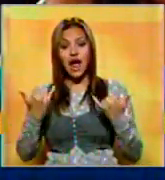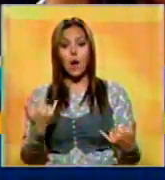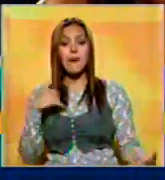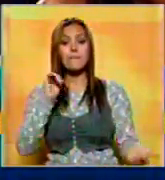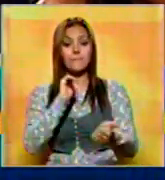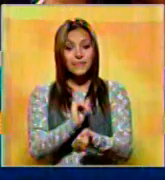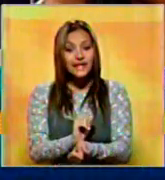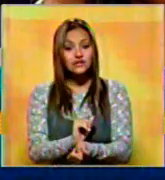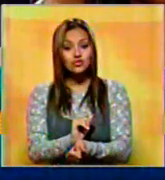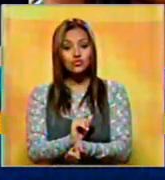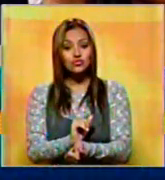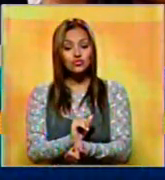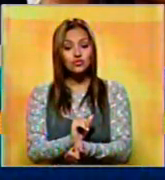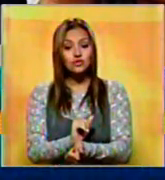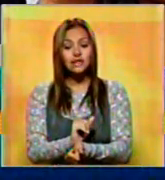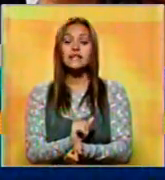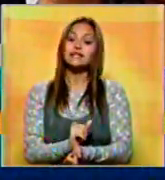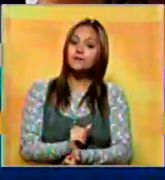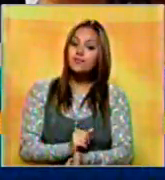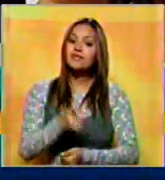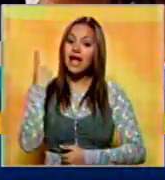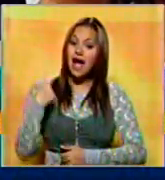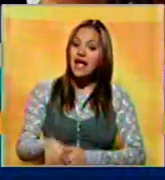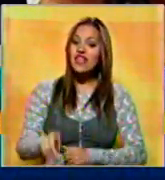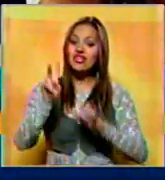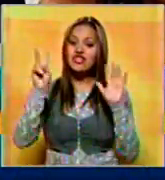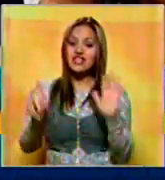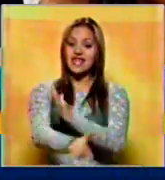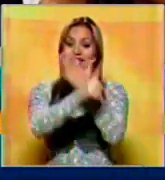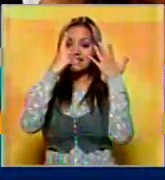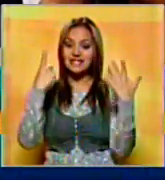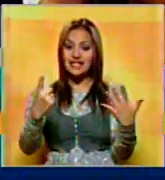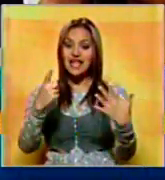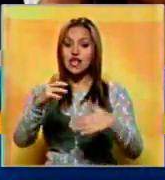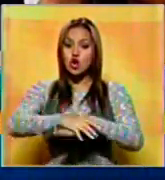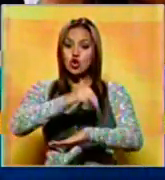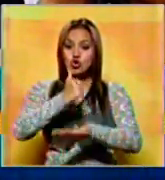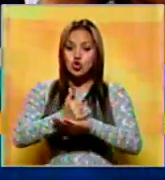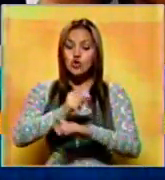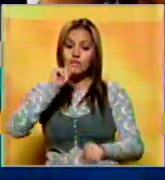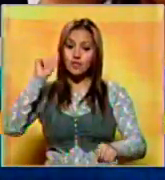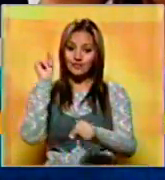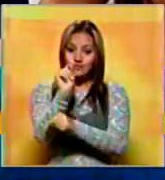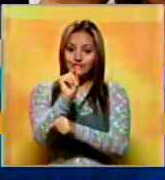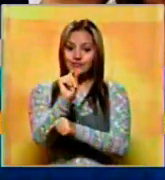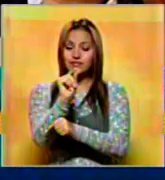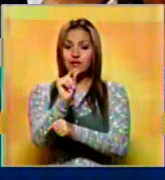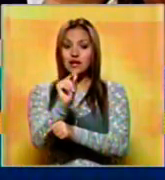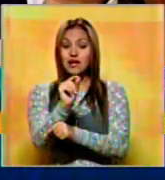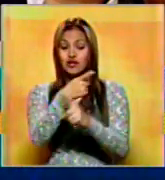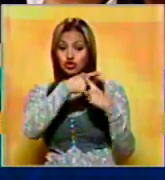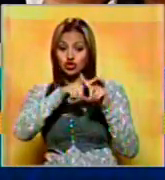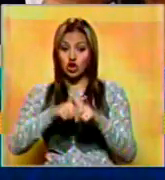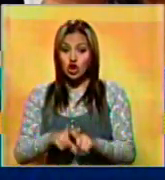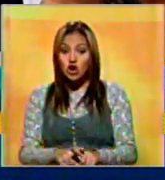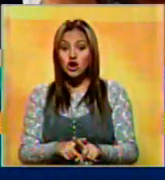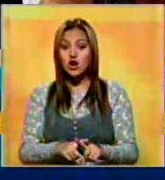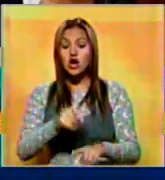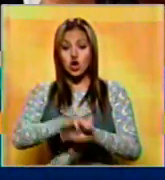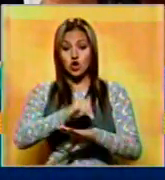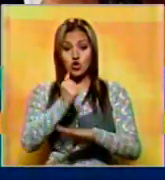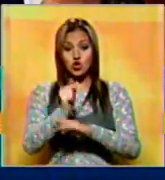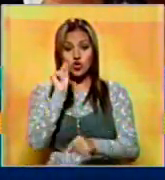libertad. Tenemos 16 acusaciones presentadas, de los cuales fueron